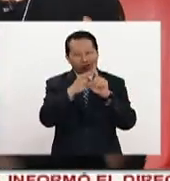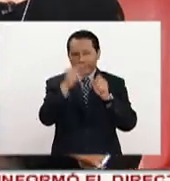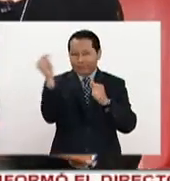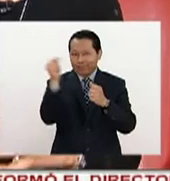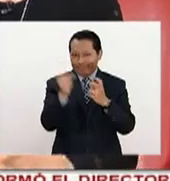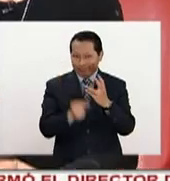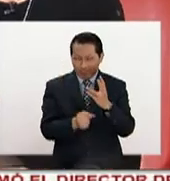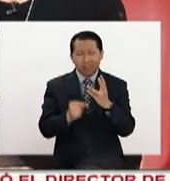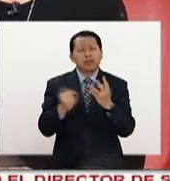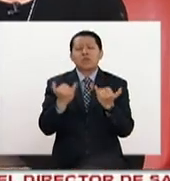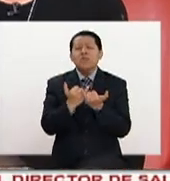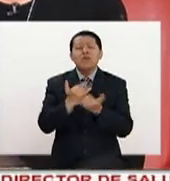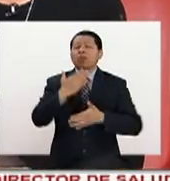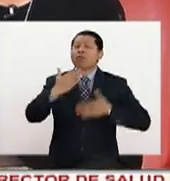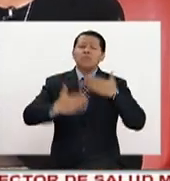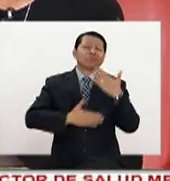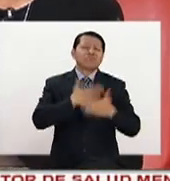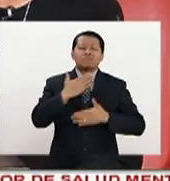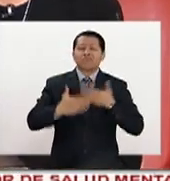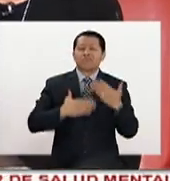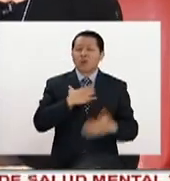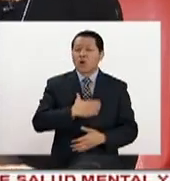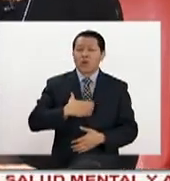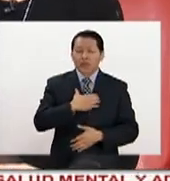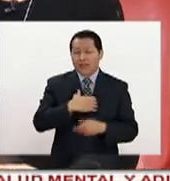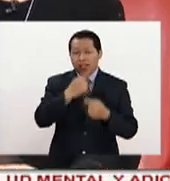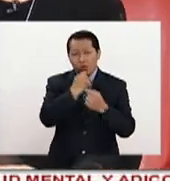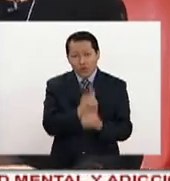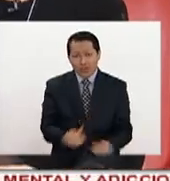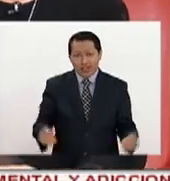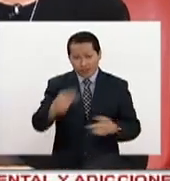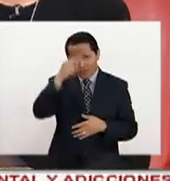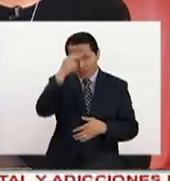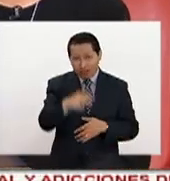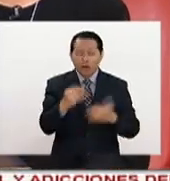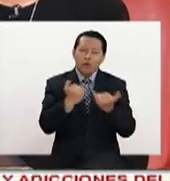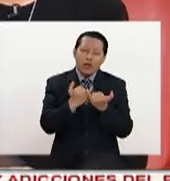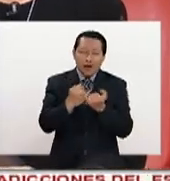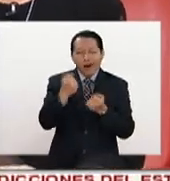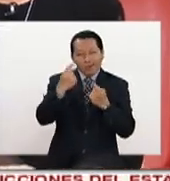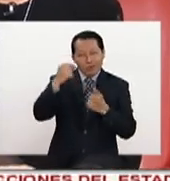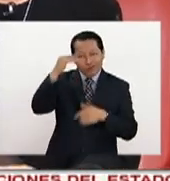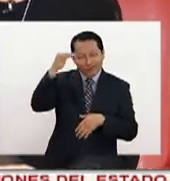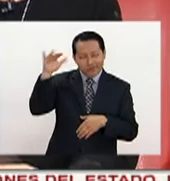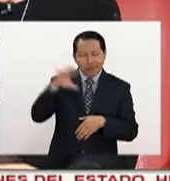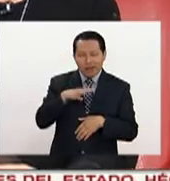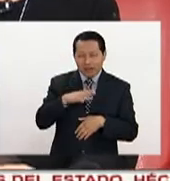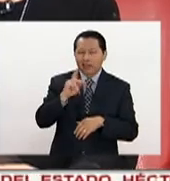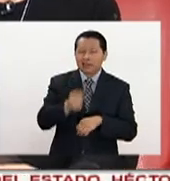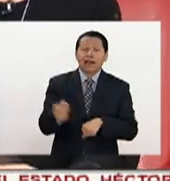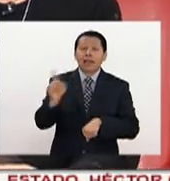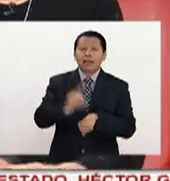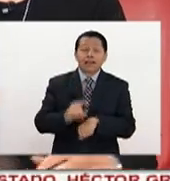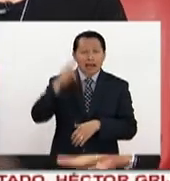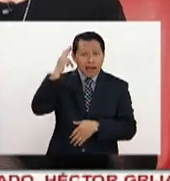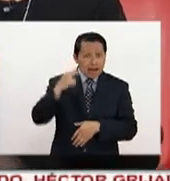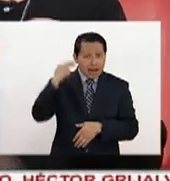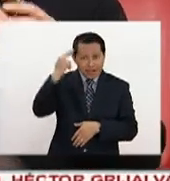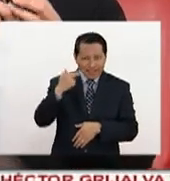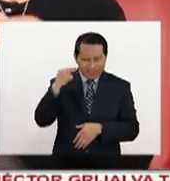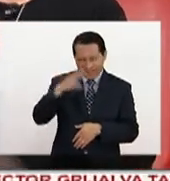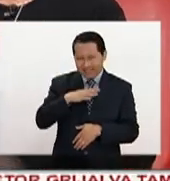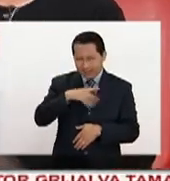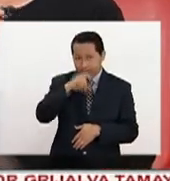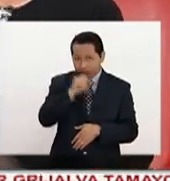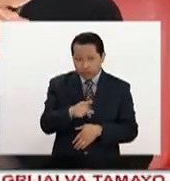esta enorme alegría que nos dan a todos los niños de México y los que ya no somos tan niños, el Día de los Reyes Magos. Yo aquí